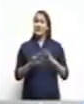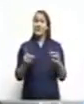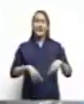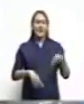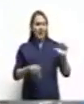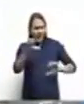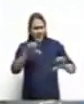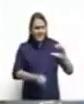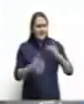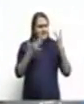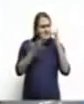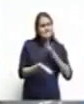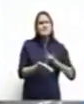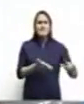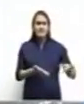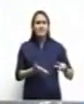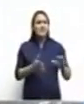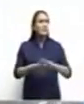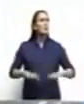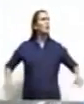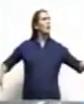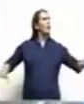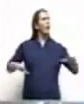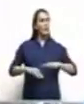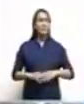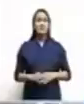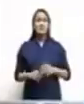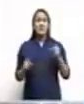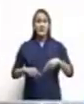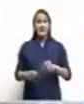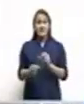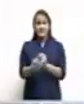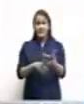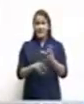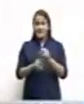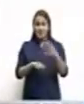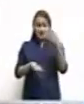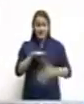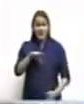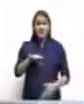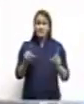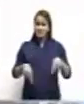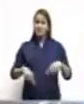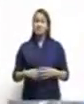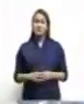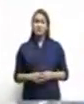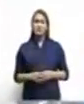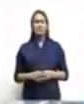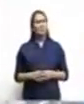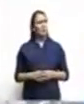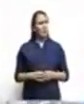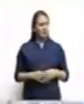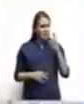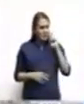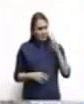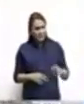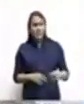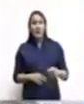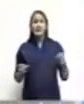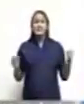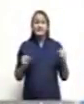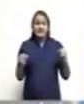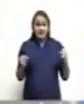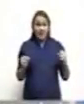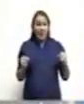las instalaciones, que tenga fecha de vencimiento, que tenga una buena